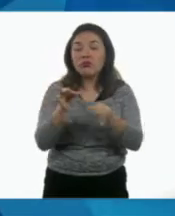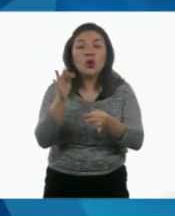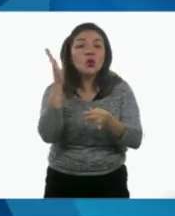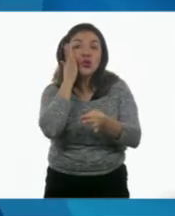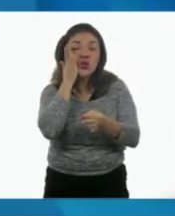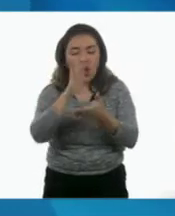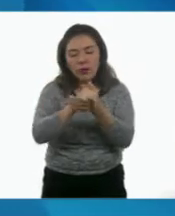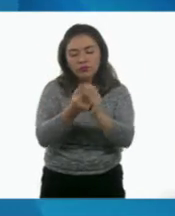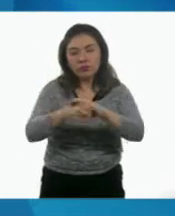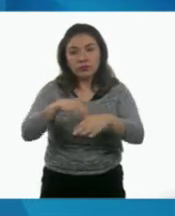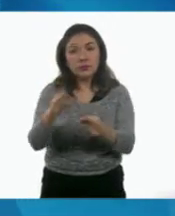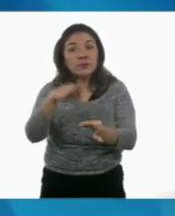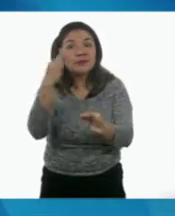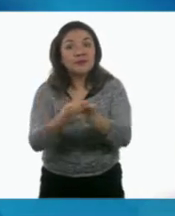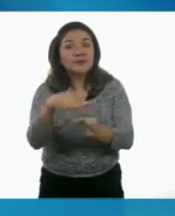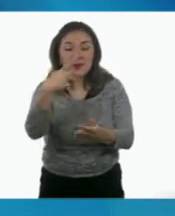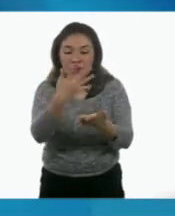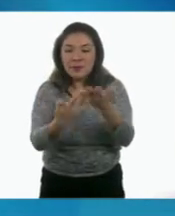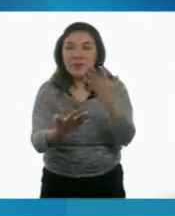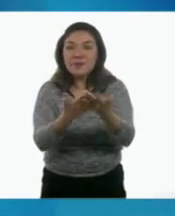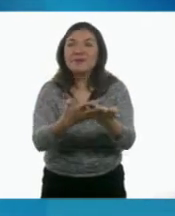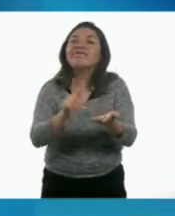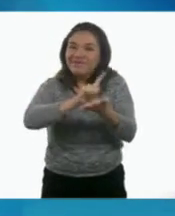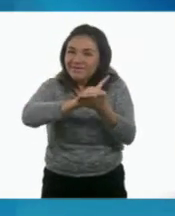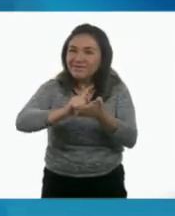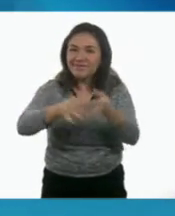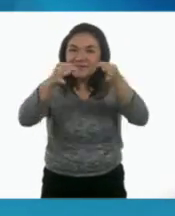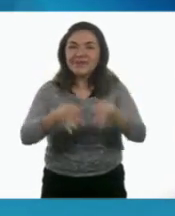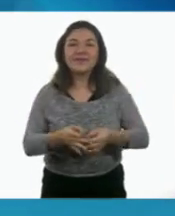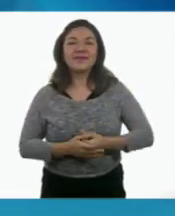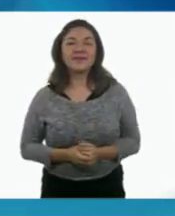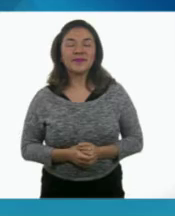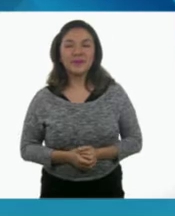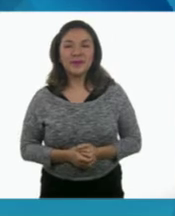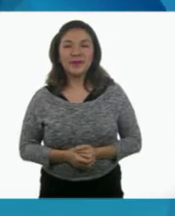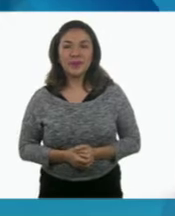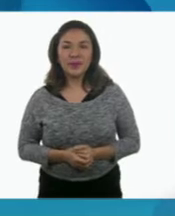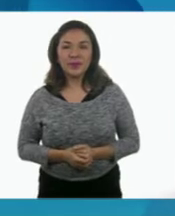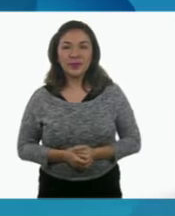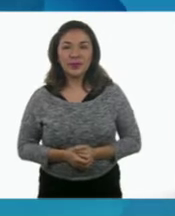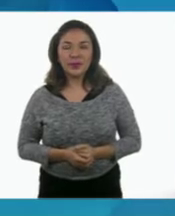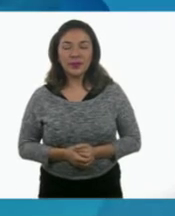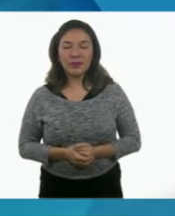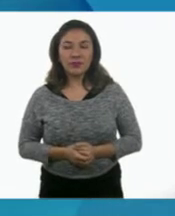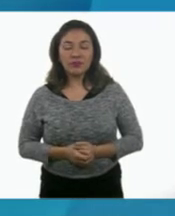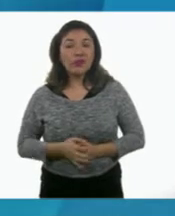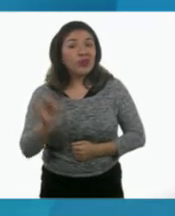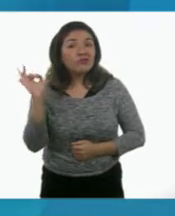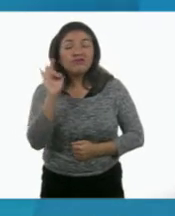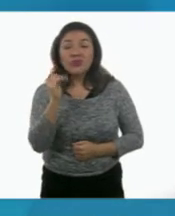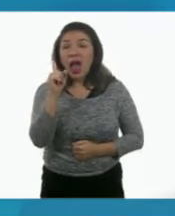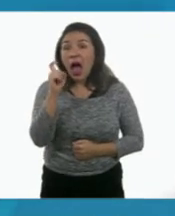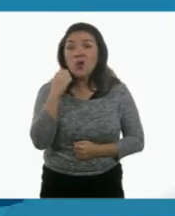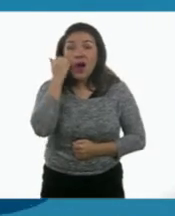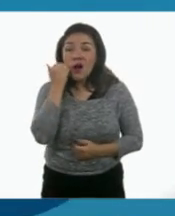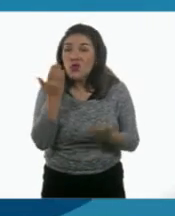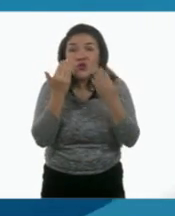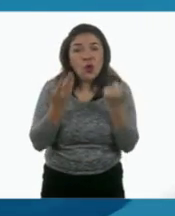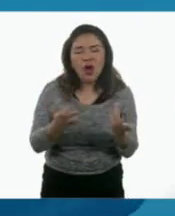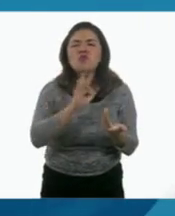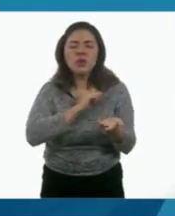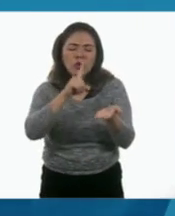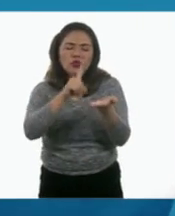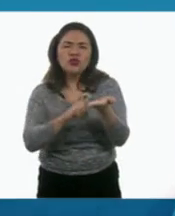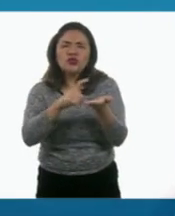Sécalas con una toalla. ¡Y listo! ¡Tus manos están limpias! Si no tienes agua y jabón,